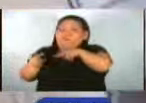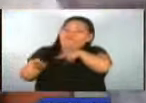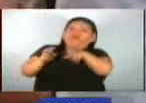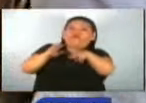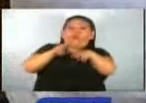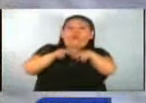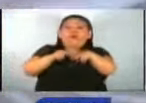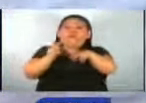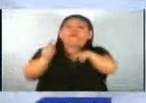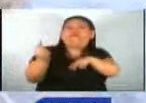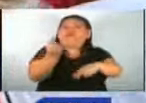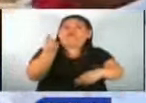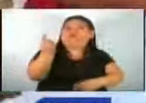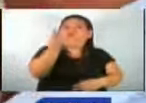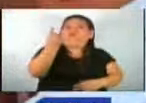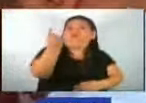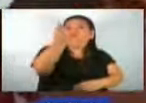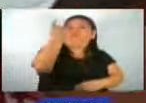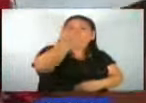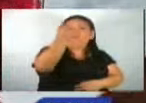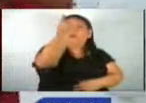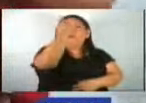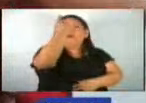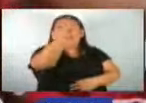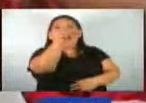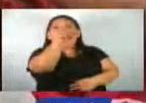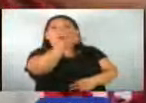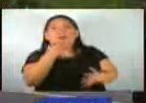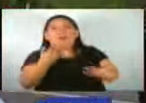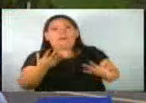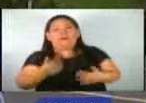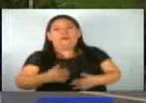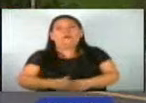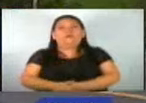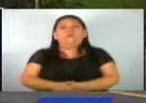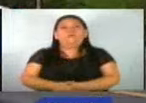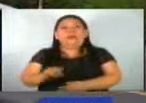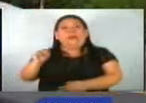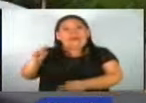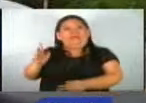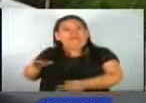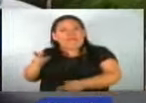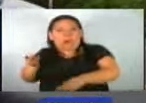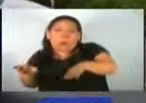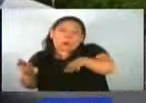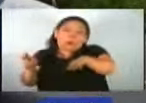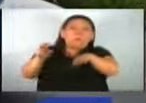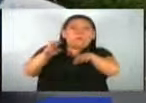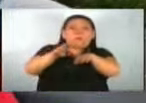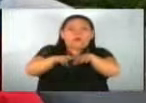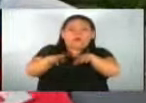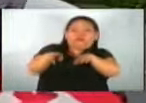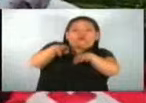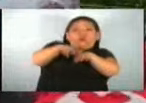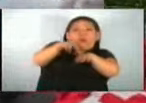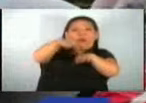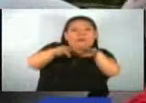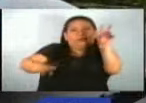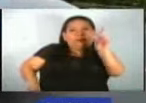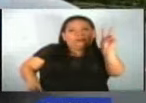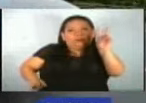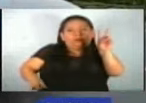lo trasladó en esos metros hacia el helicóptero que lo estaba esperando para poder trasladarlo hacia casa, a San Salvador, de